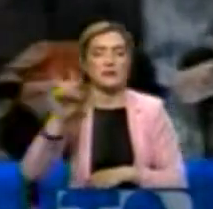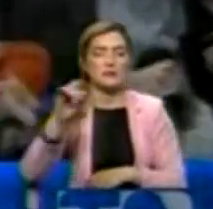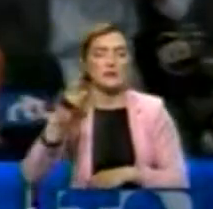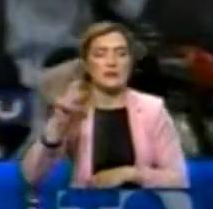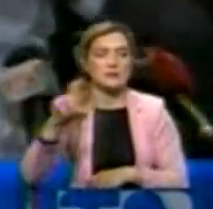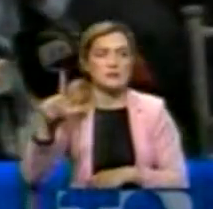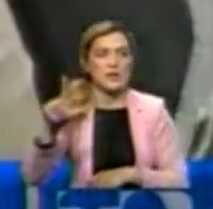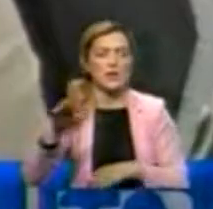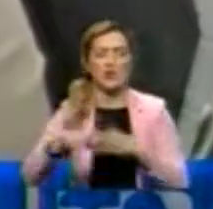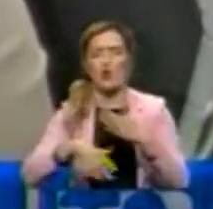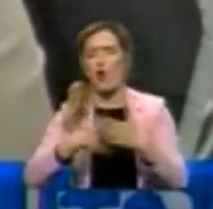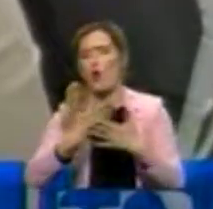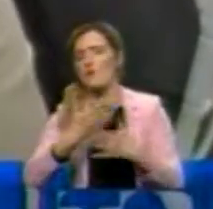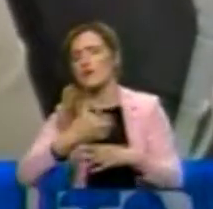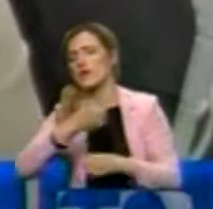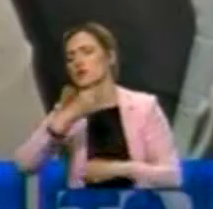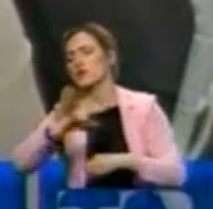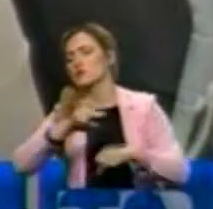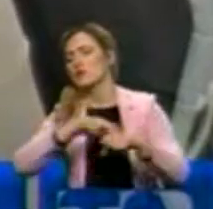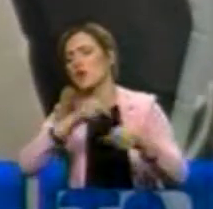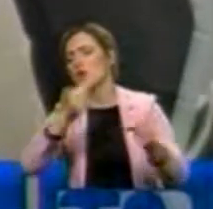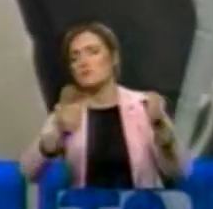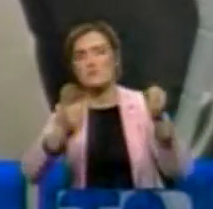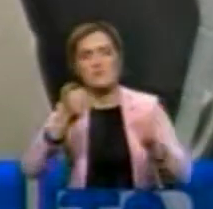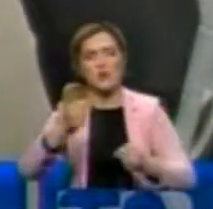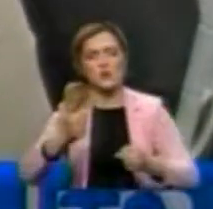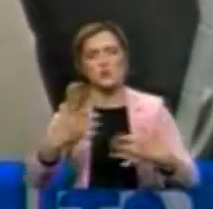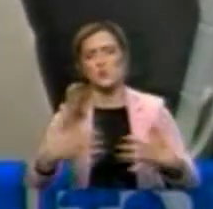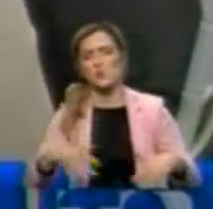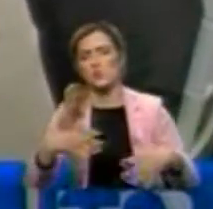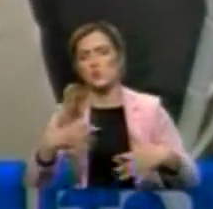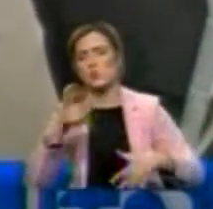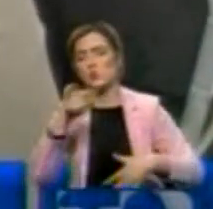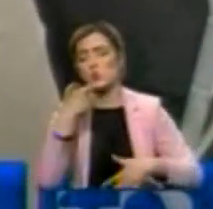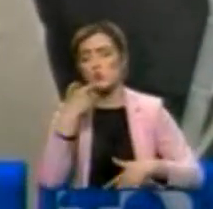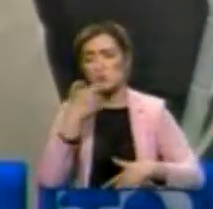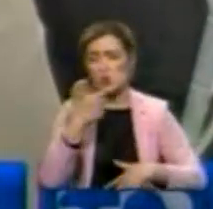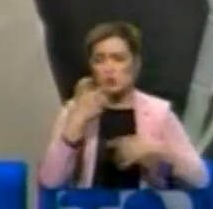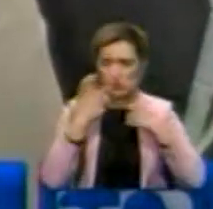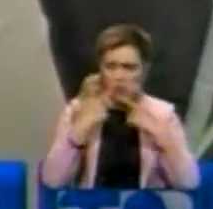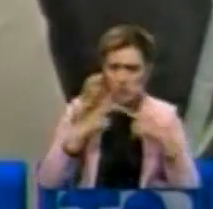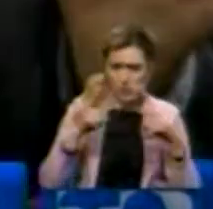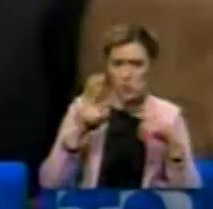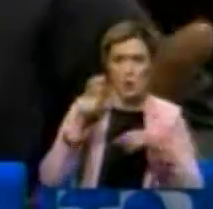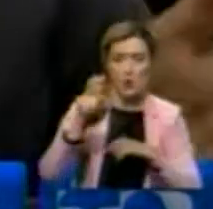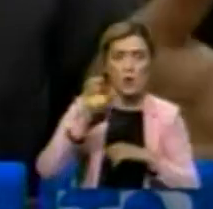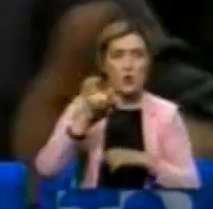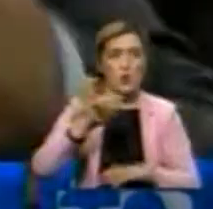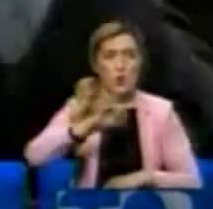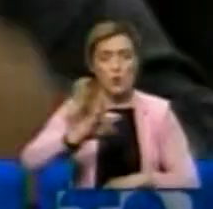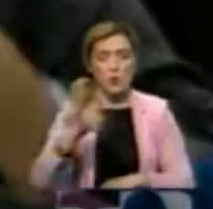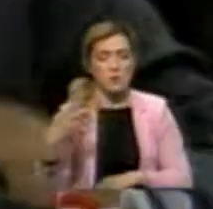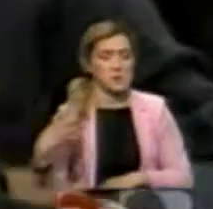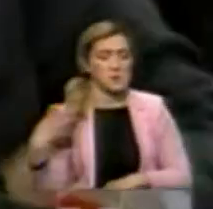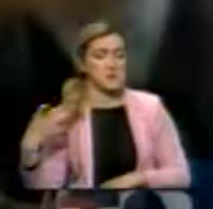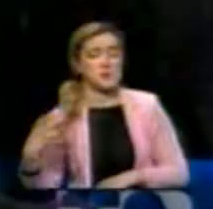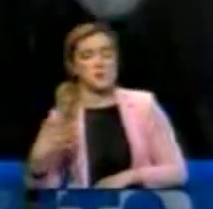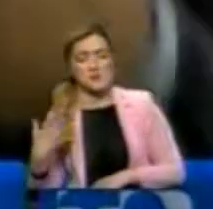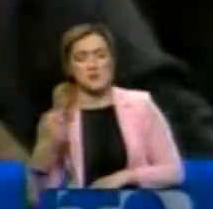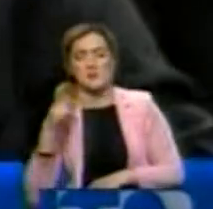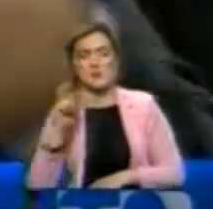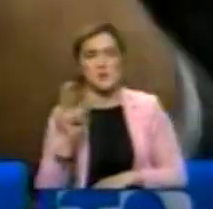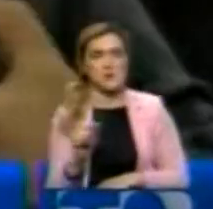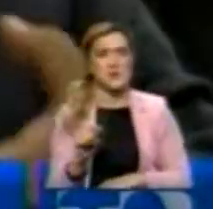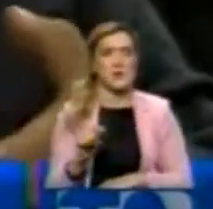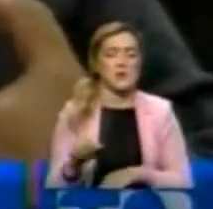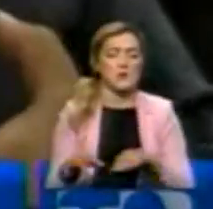Ecuador. Informaron que este jueves paralizarán todas las actividades a nivel nacional. Lamentablemente no habrá